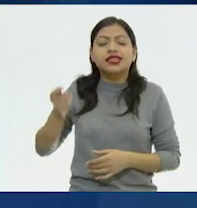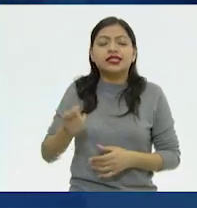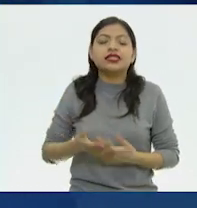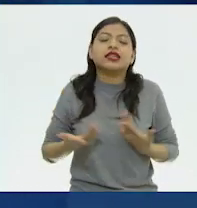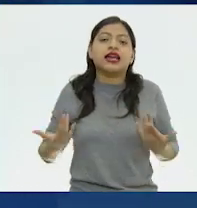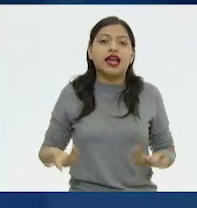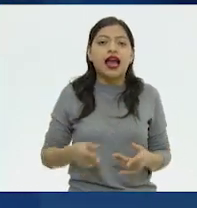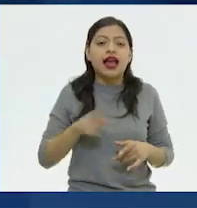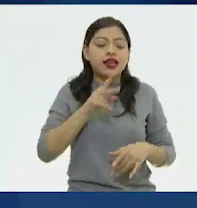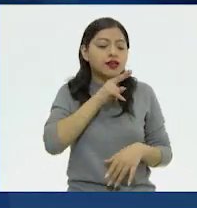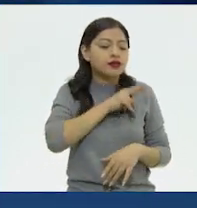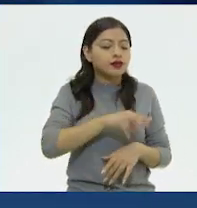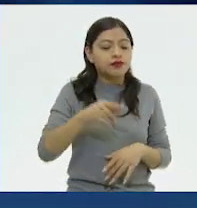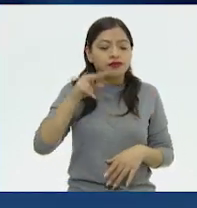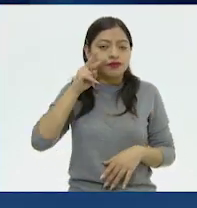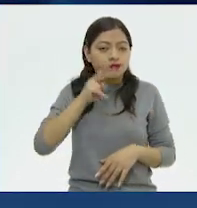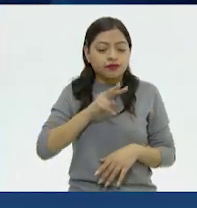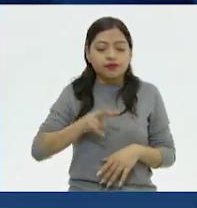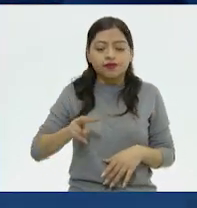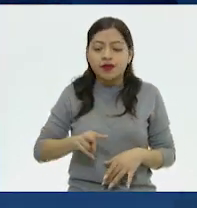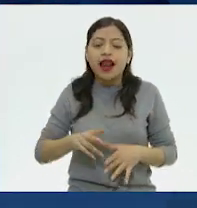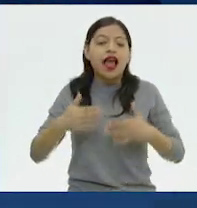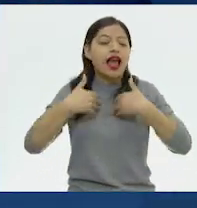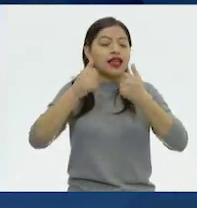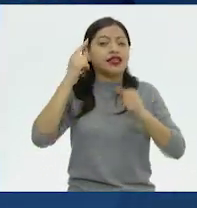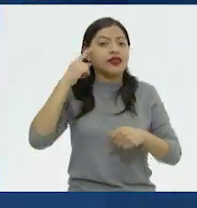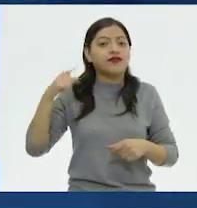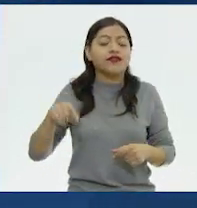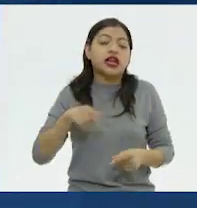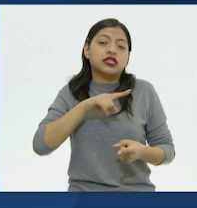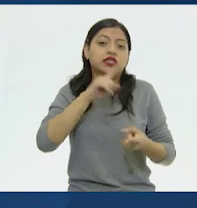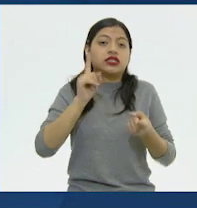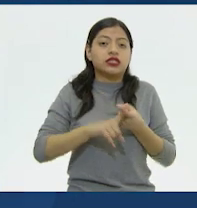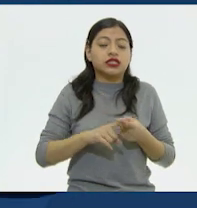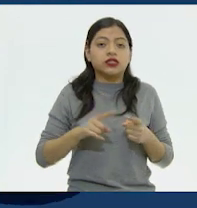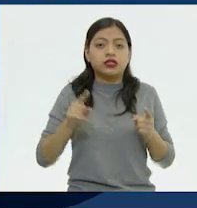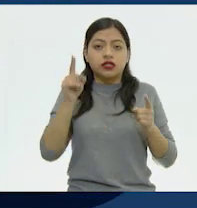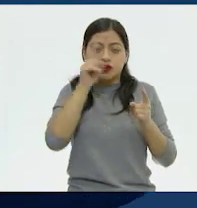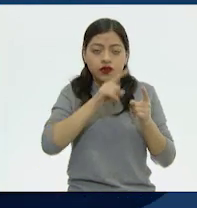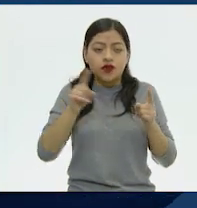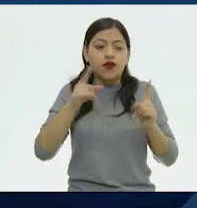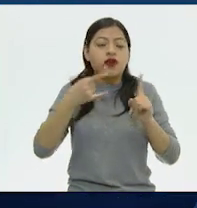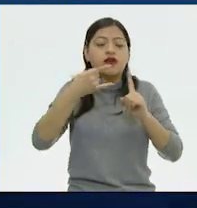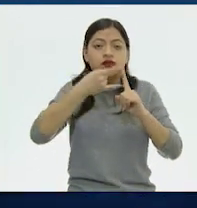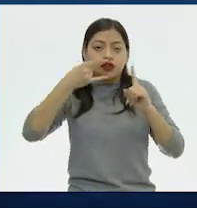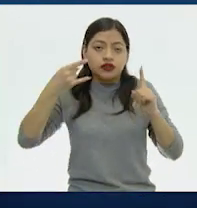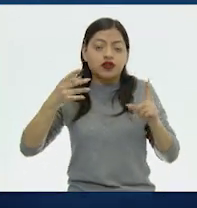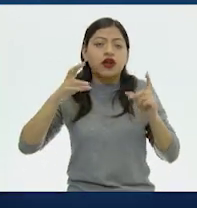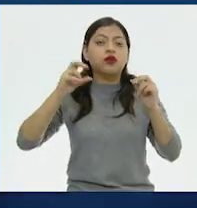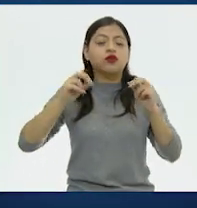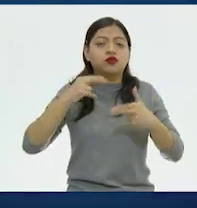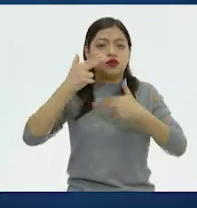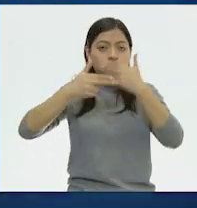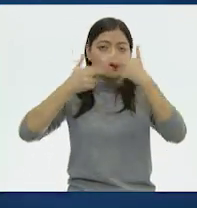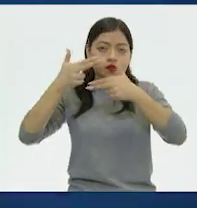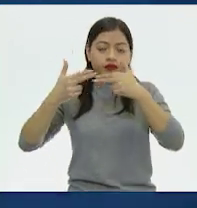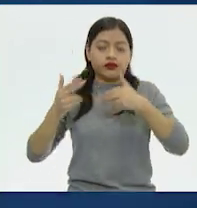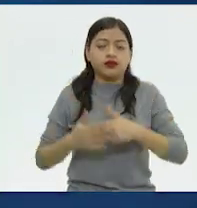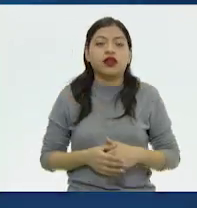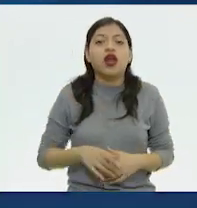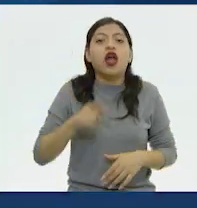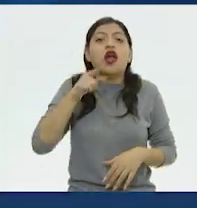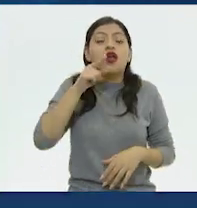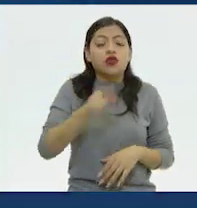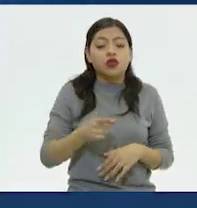visuales sobre un tema particular. Se hace uso de figuras como óvalos, rectángulos o nubes. Las ideas y conceptos